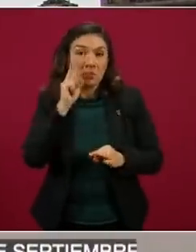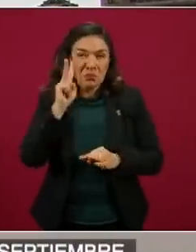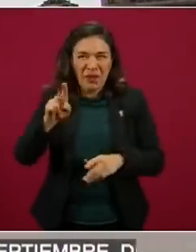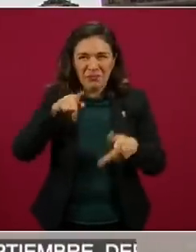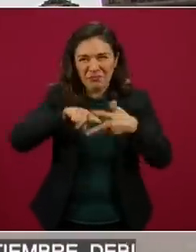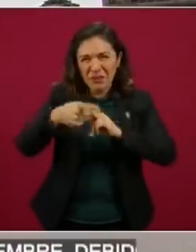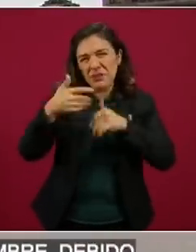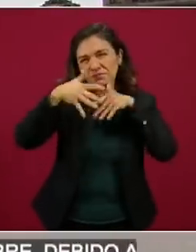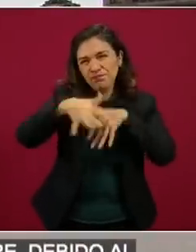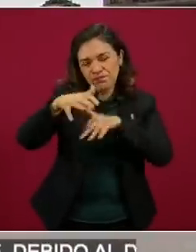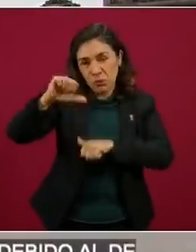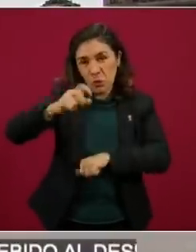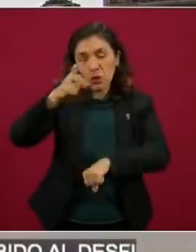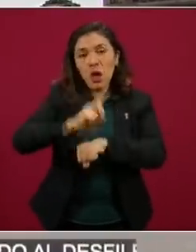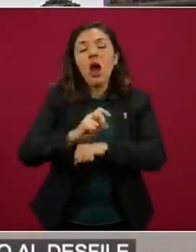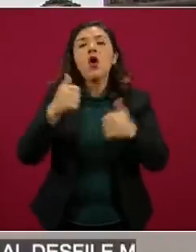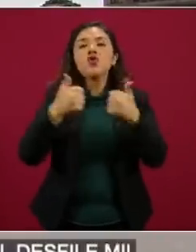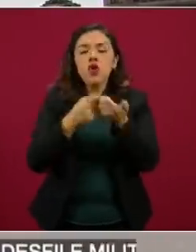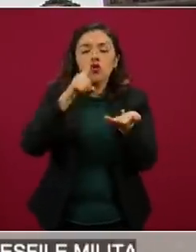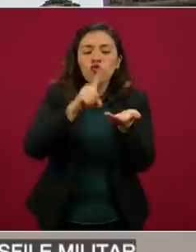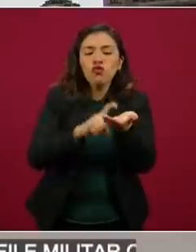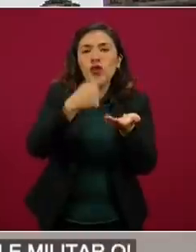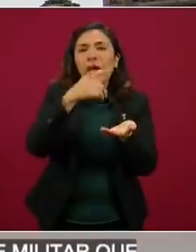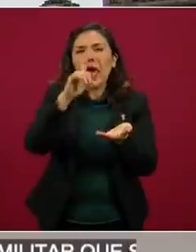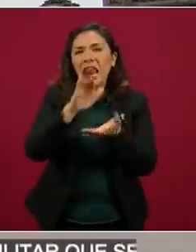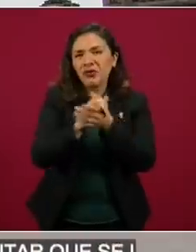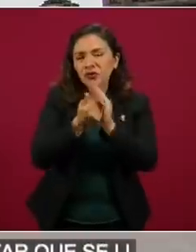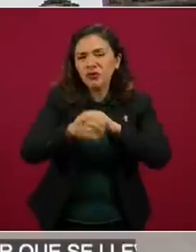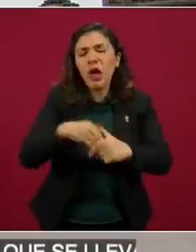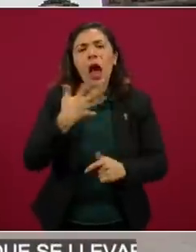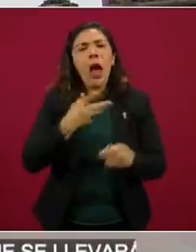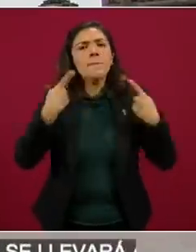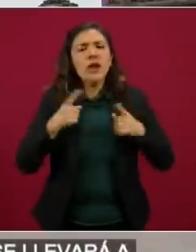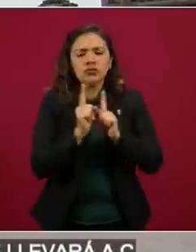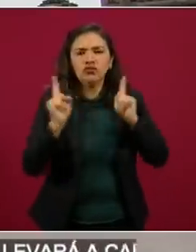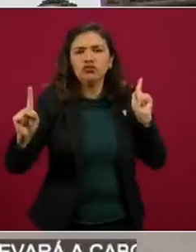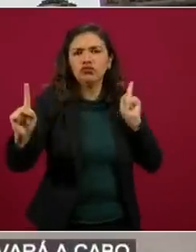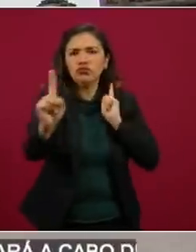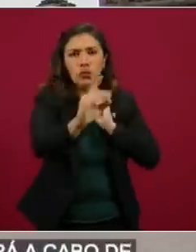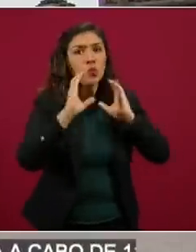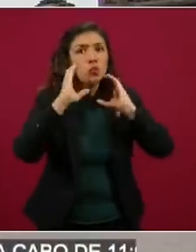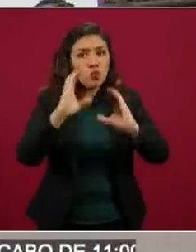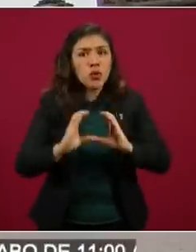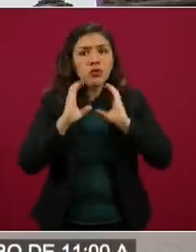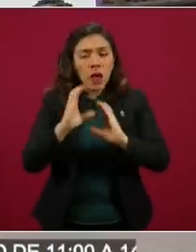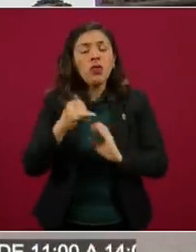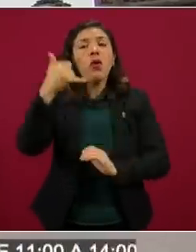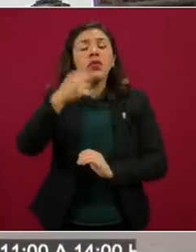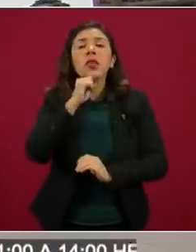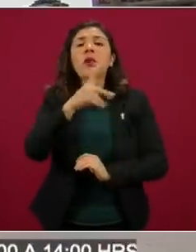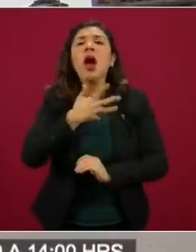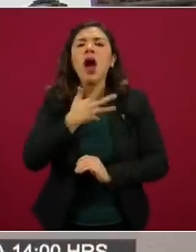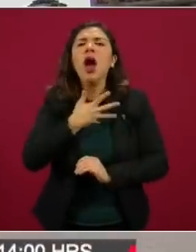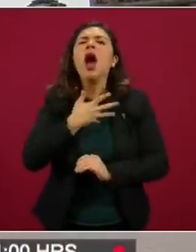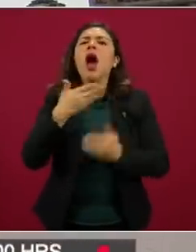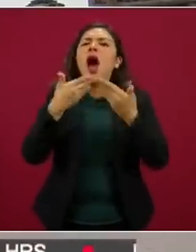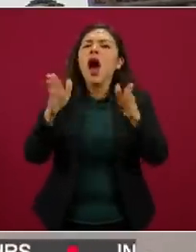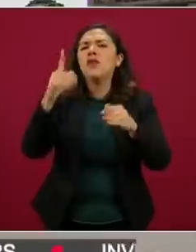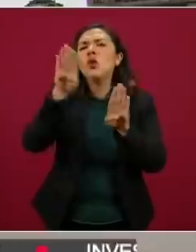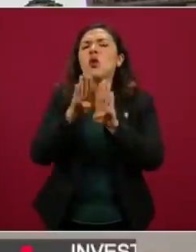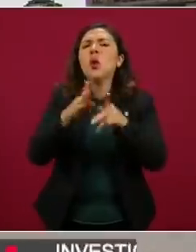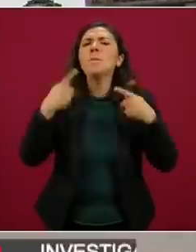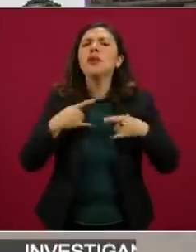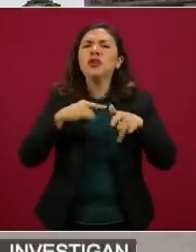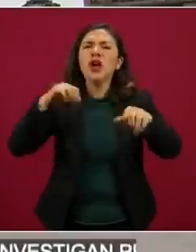esta ceremonia empleo de gel anti bacterial hay una sana distancia entre el personal y se dejaron intervalos abiertos en las formaciones